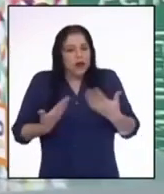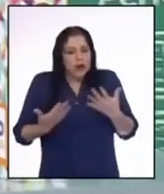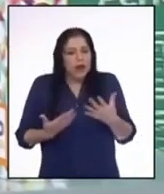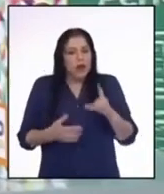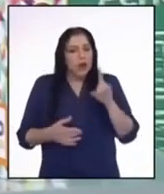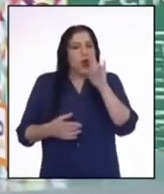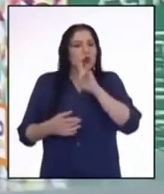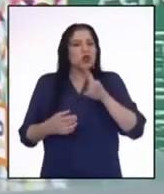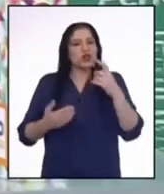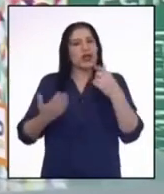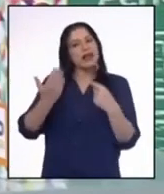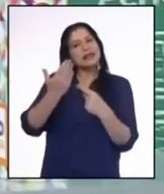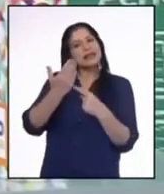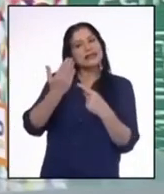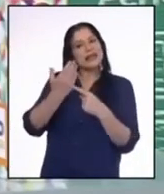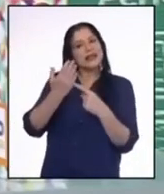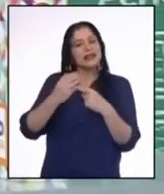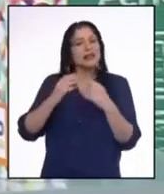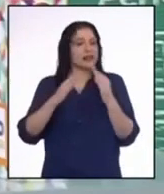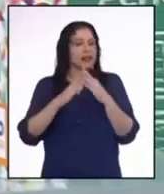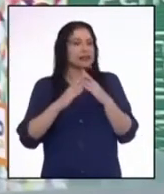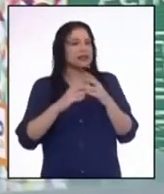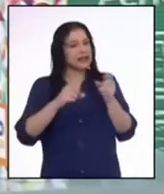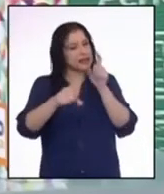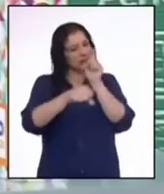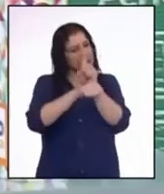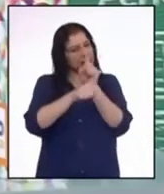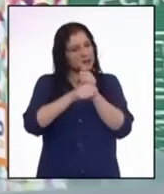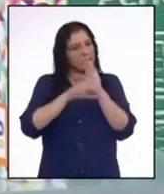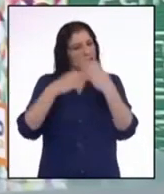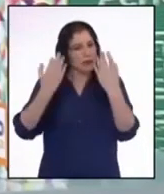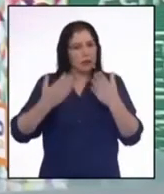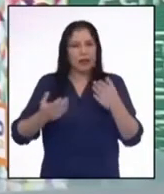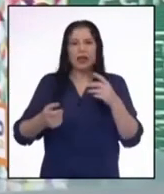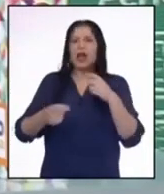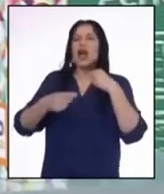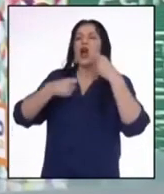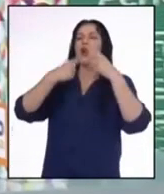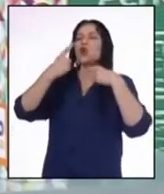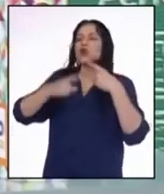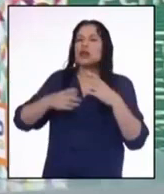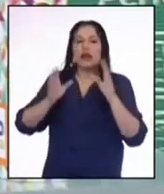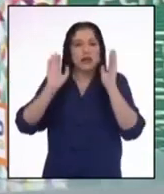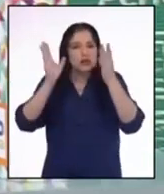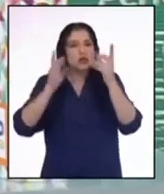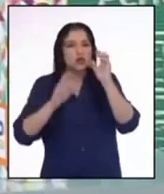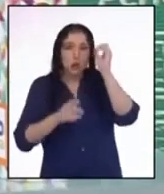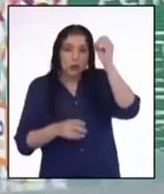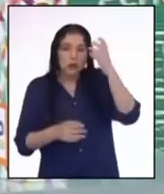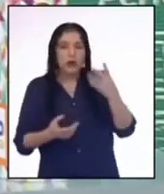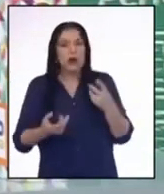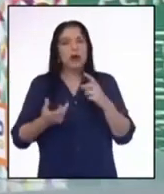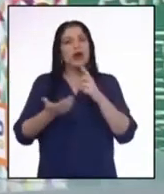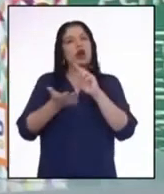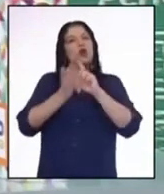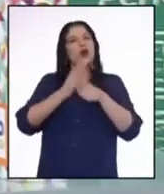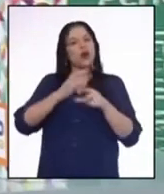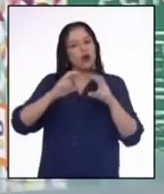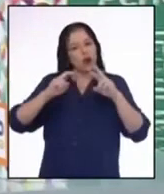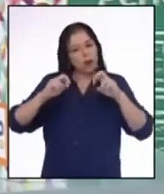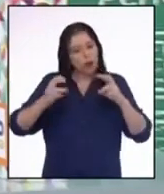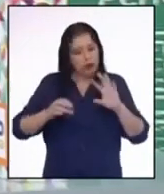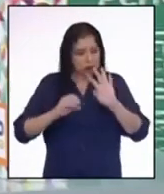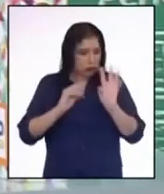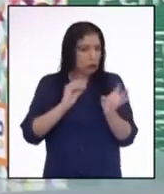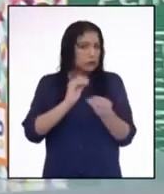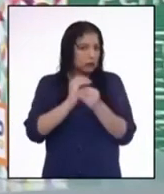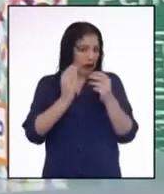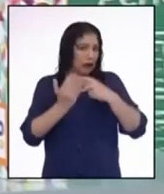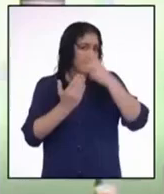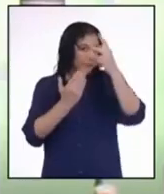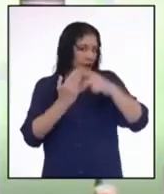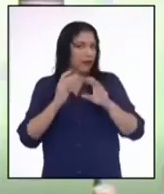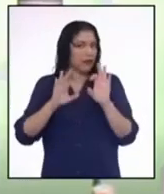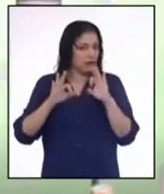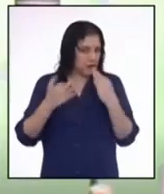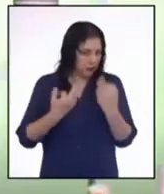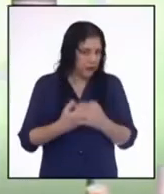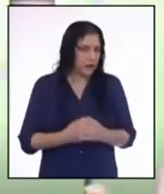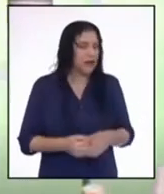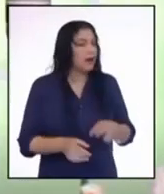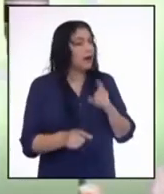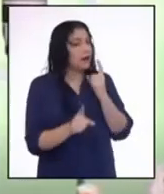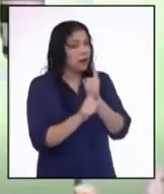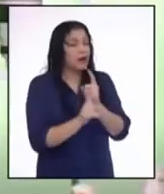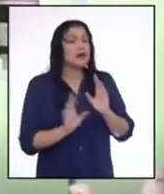casa, enseñárselas a nuestra familia, comentarlas, escuchar sus comentarios y luego evaluar si es necesario incorporarlas en el plan familiar.